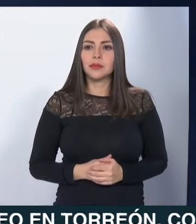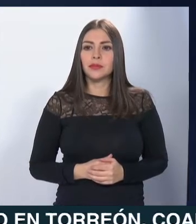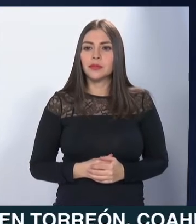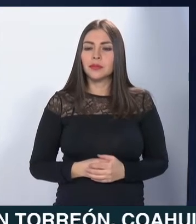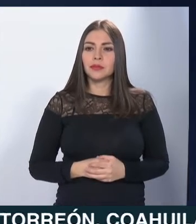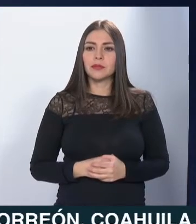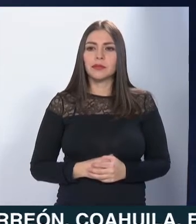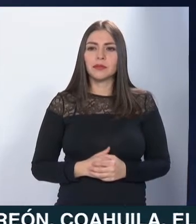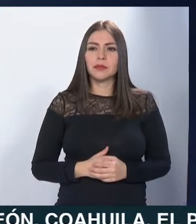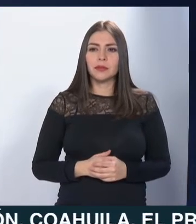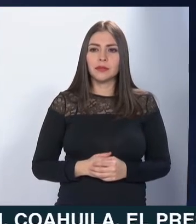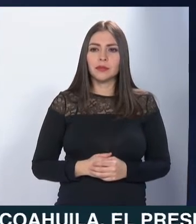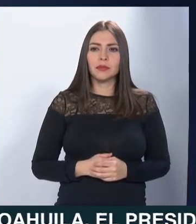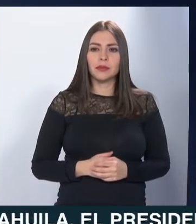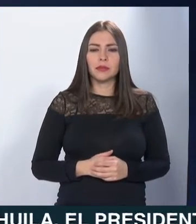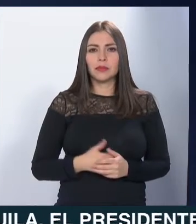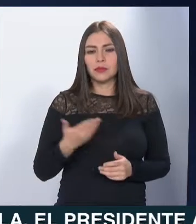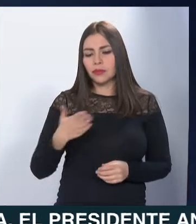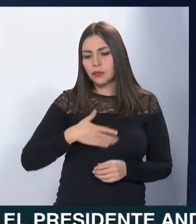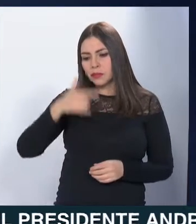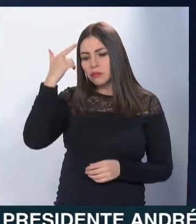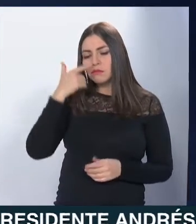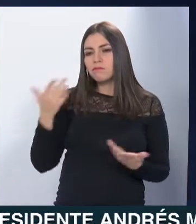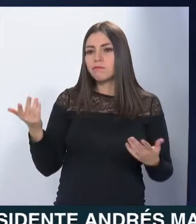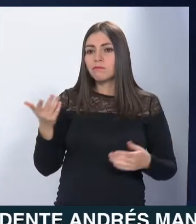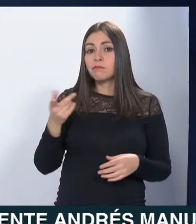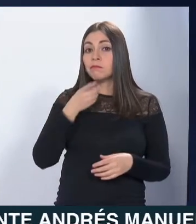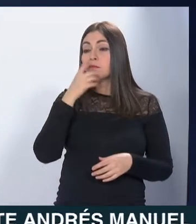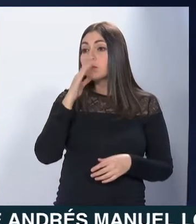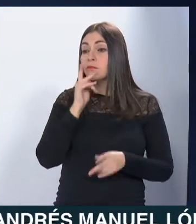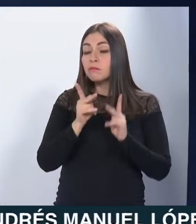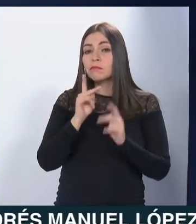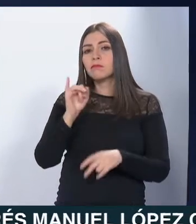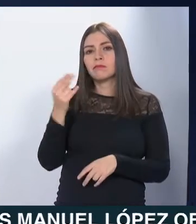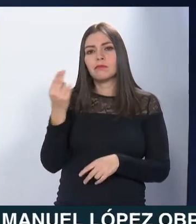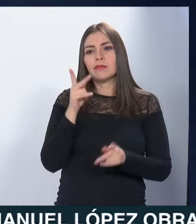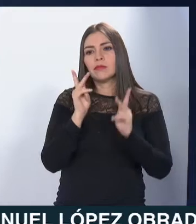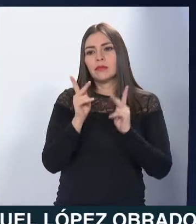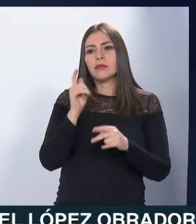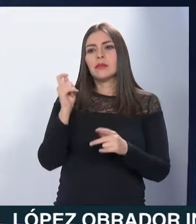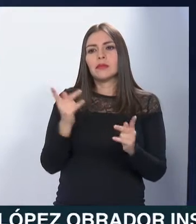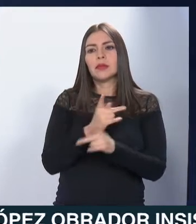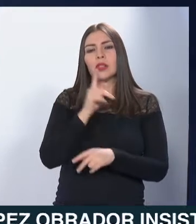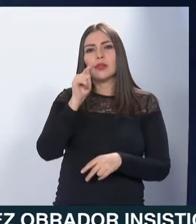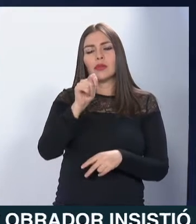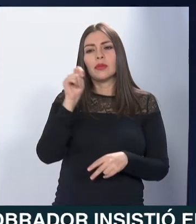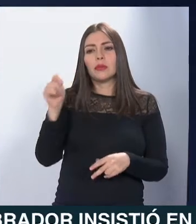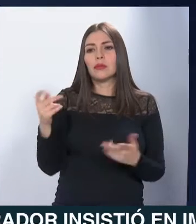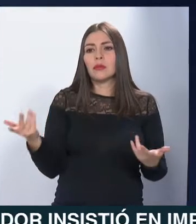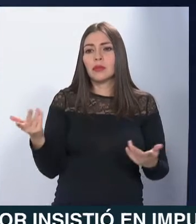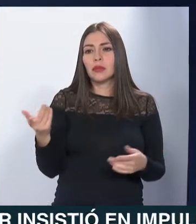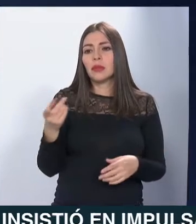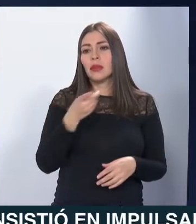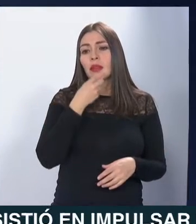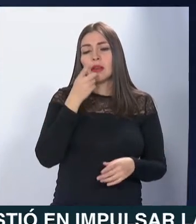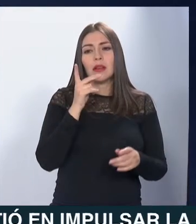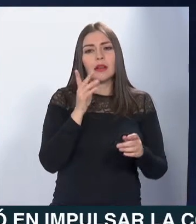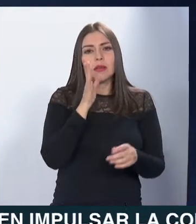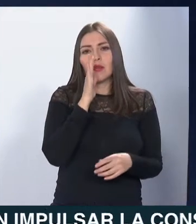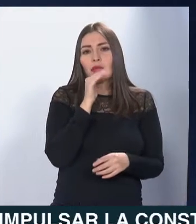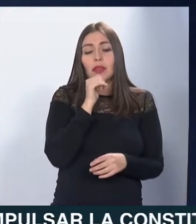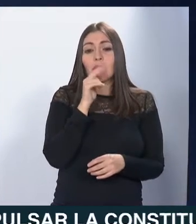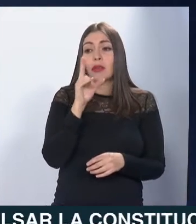Pues es inevitable hablar de la tragedia de Torreón. Es inevitable porque al final de cuentas es reflejo de